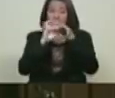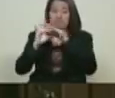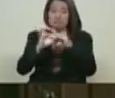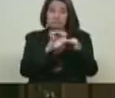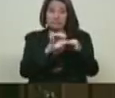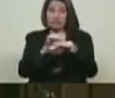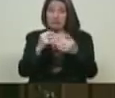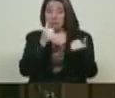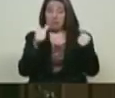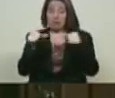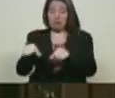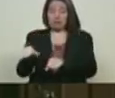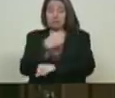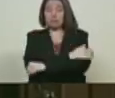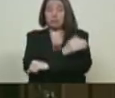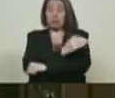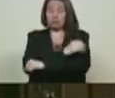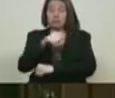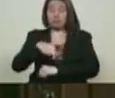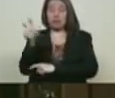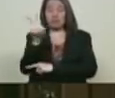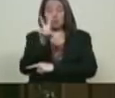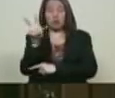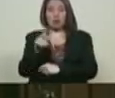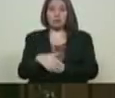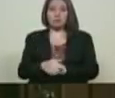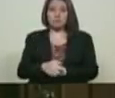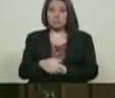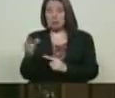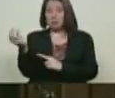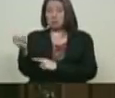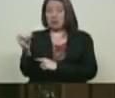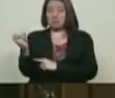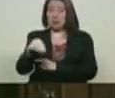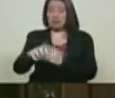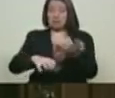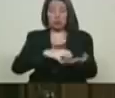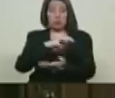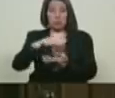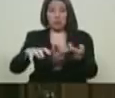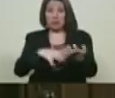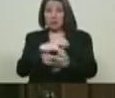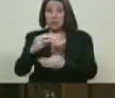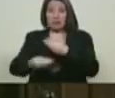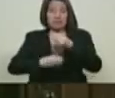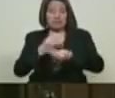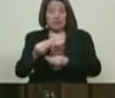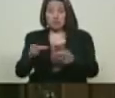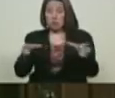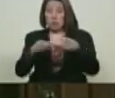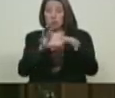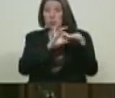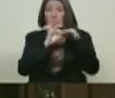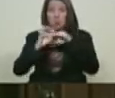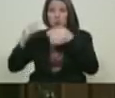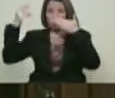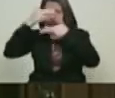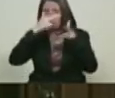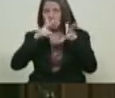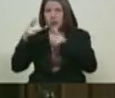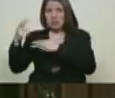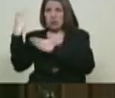que ha sufrido la derecha y la oposición venezolana, ahora en manos de todos estos bandidos de la oligarquía terrorista colombiana, de la derecha